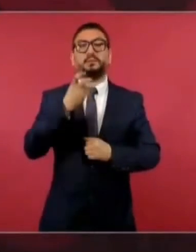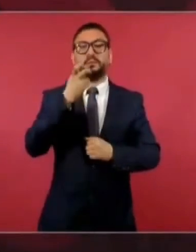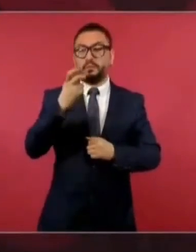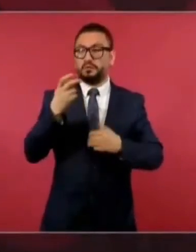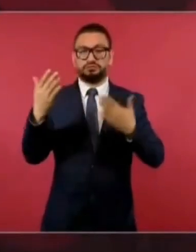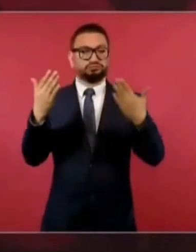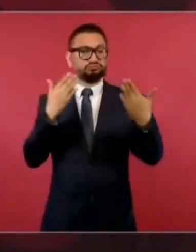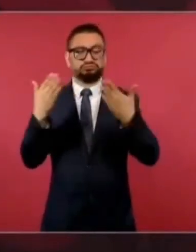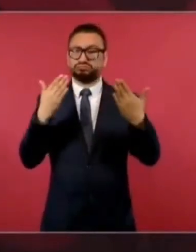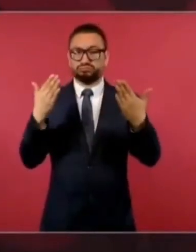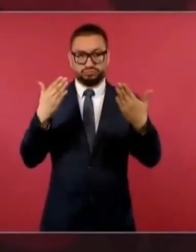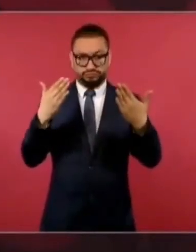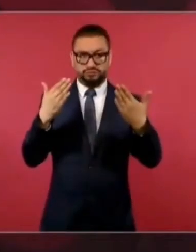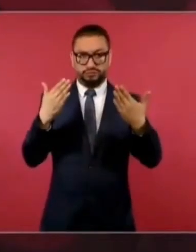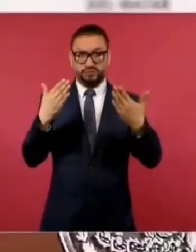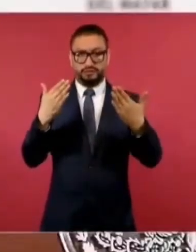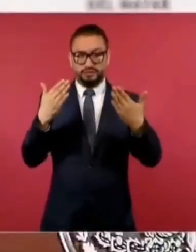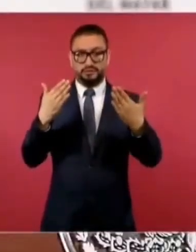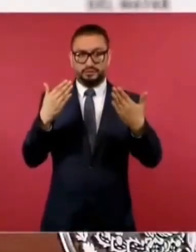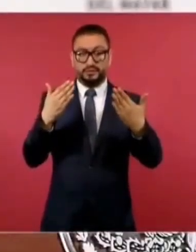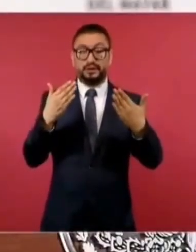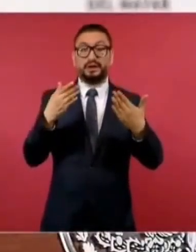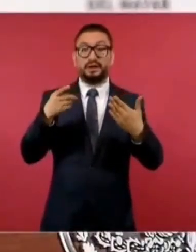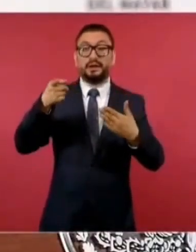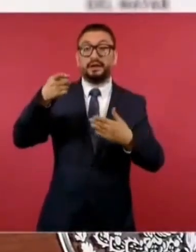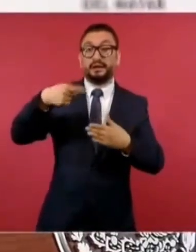neoliberal del fondo